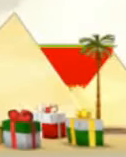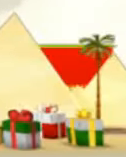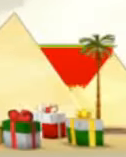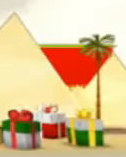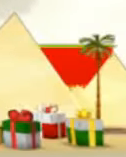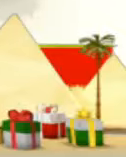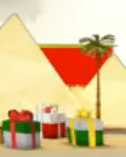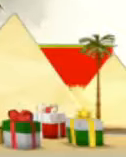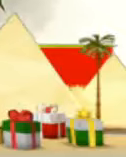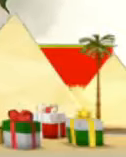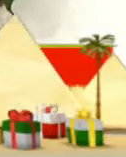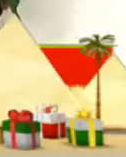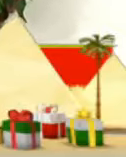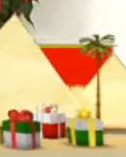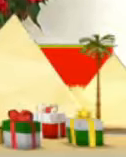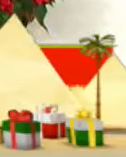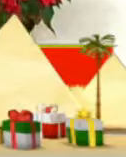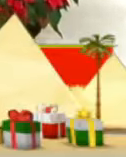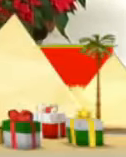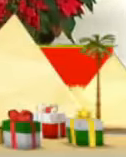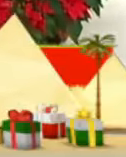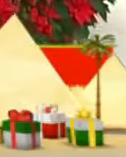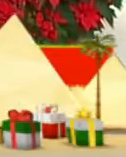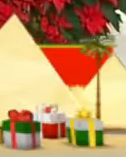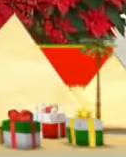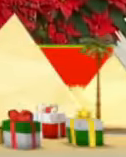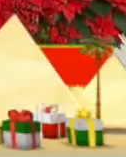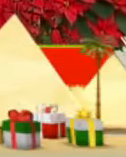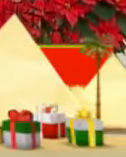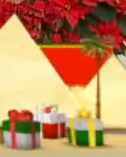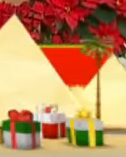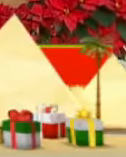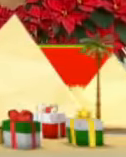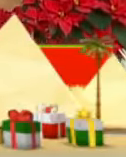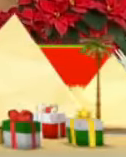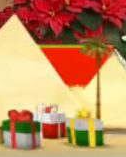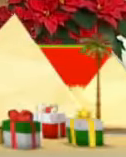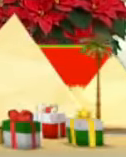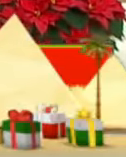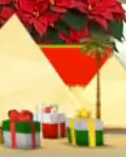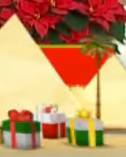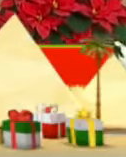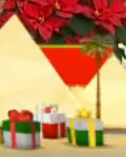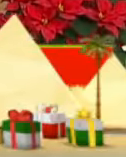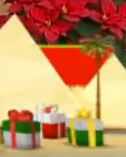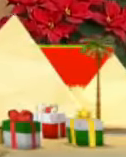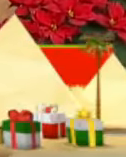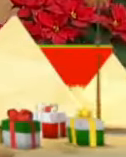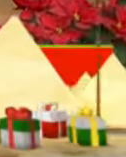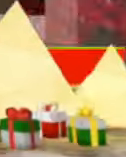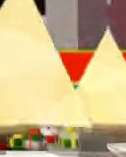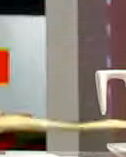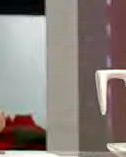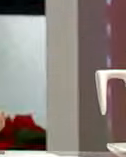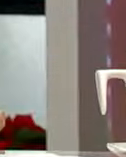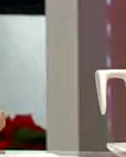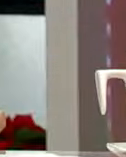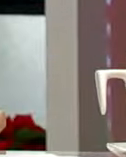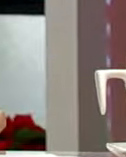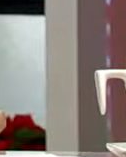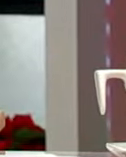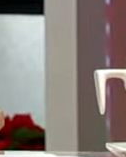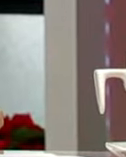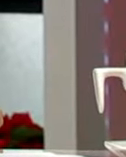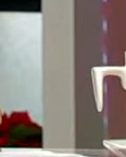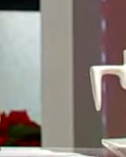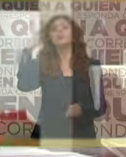01800-1080-1080. No hay necesidad de anotarlo, se lo aprende uno muy fácil. ¿A dónde vamos, mi amigo? ¿A dónde? Vamos a Michoacán, pues vamos a Michoacán, a Morelia,